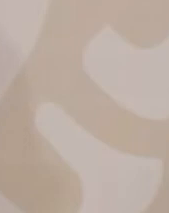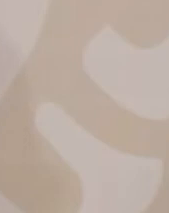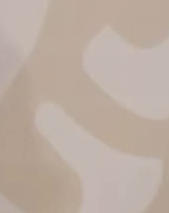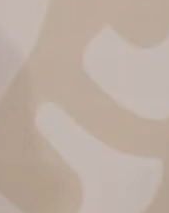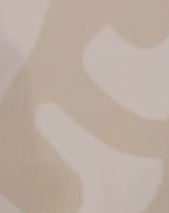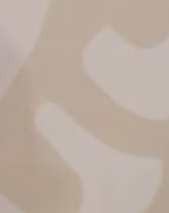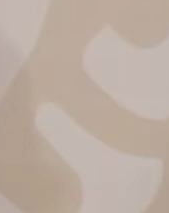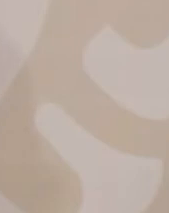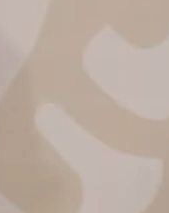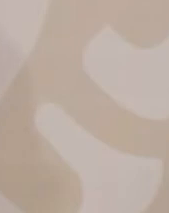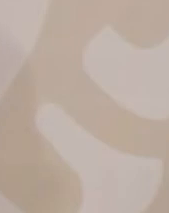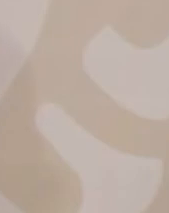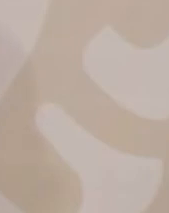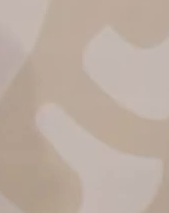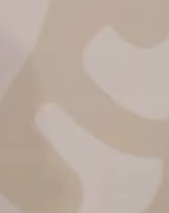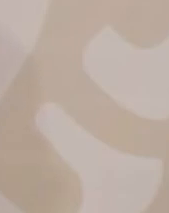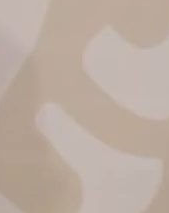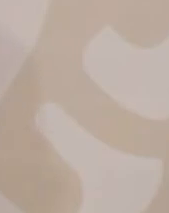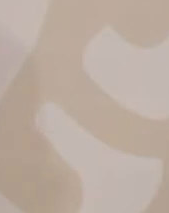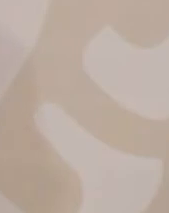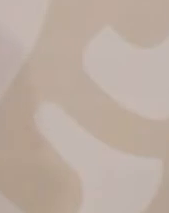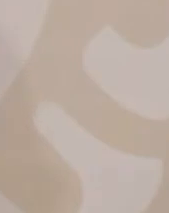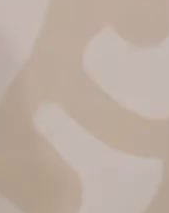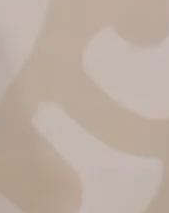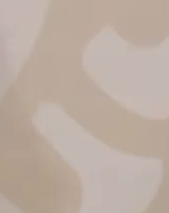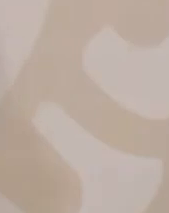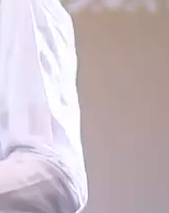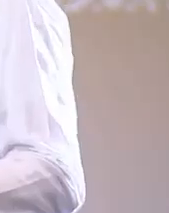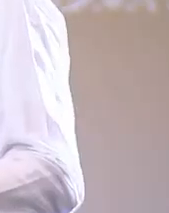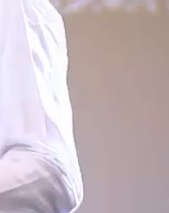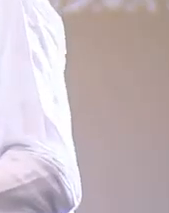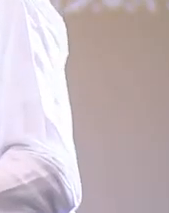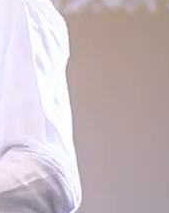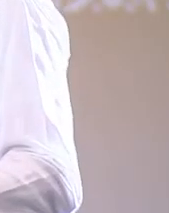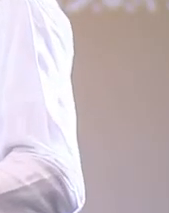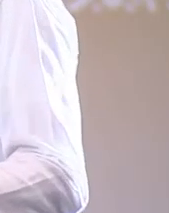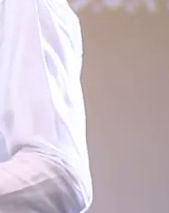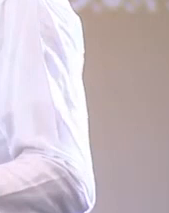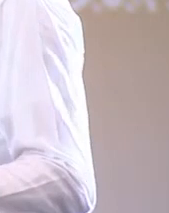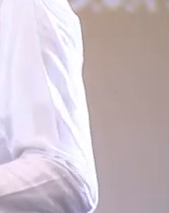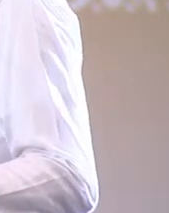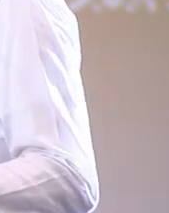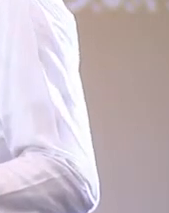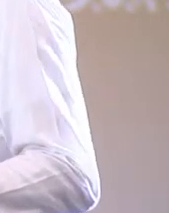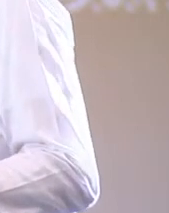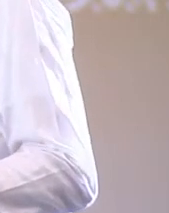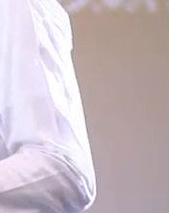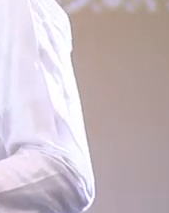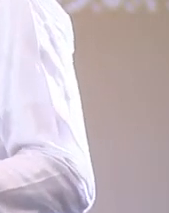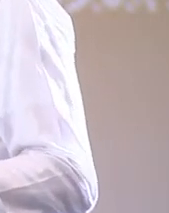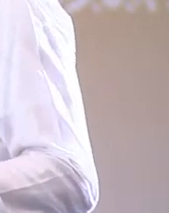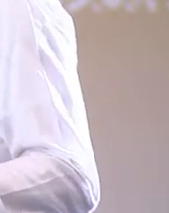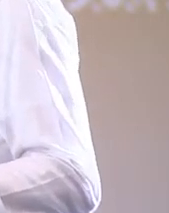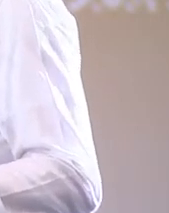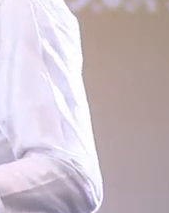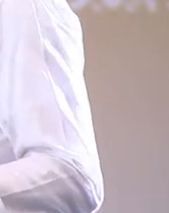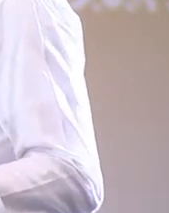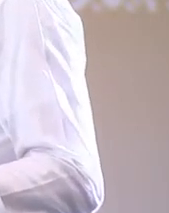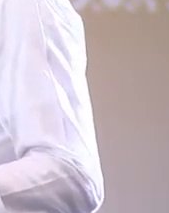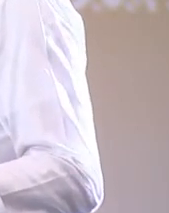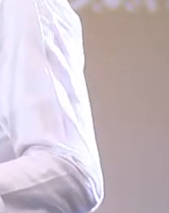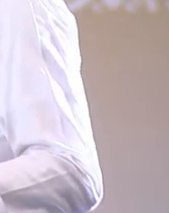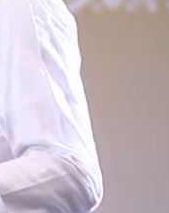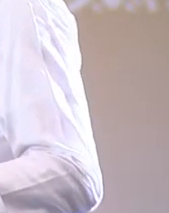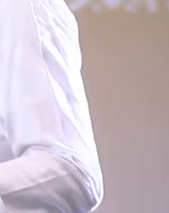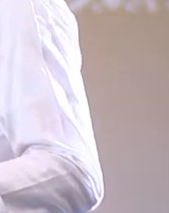Arriba de 16 millones de toneladas, y que el precio internacional